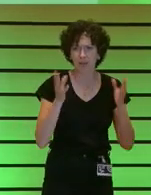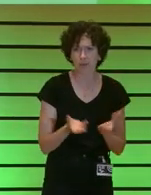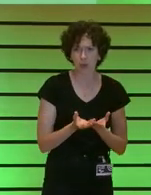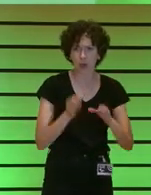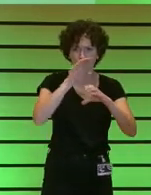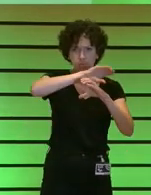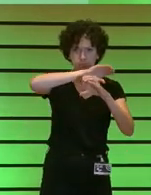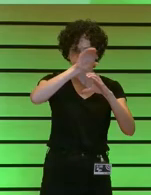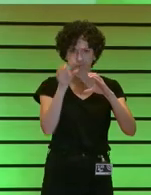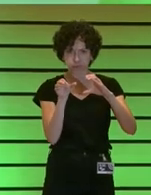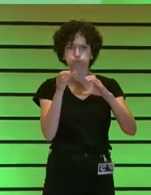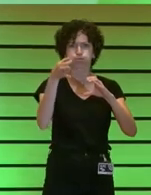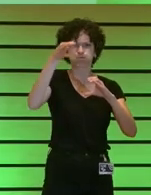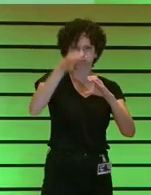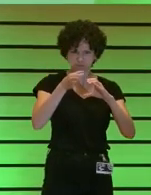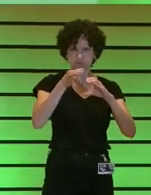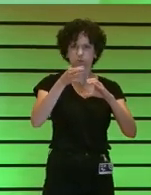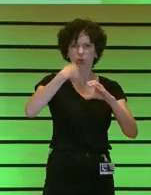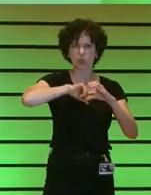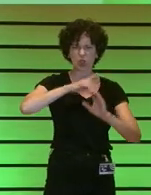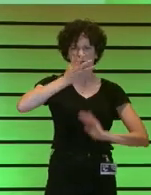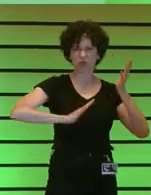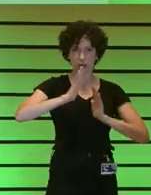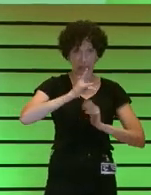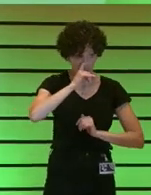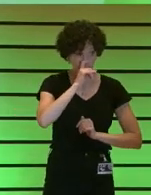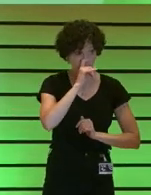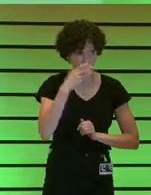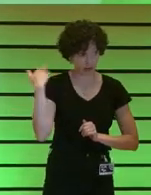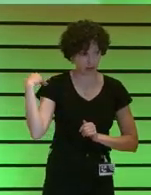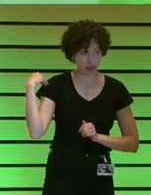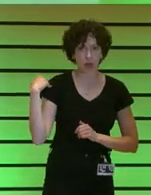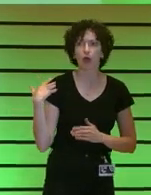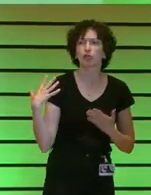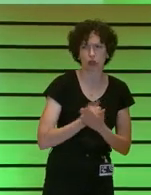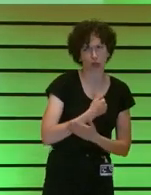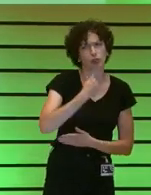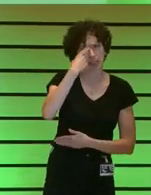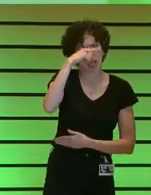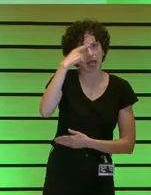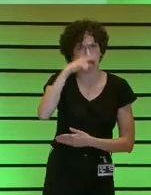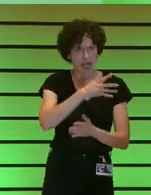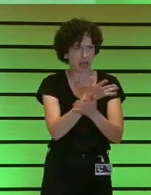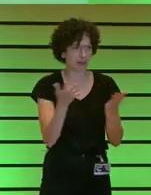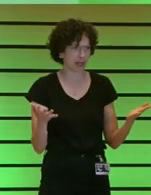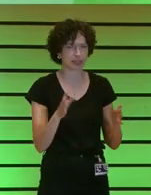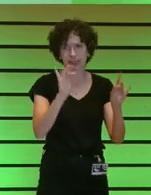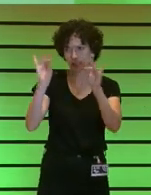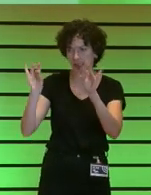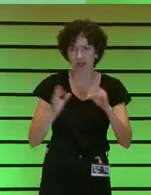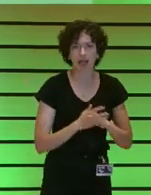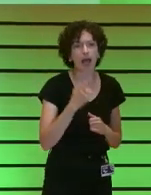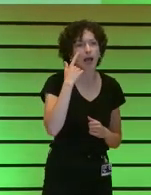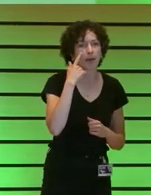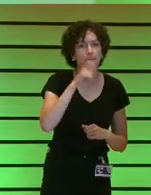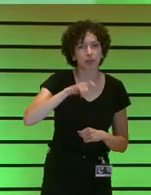un agujero gigantesco que se había abierto que nos íbamos a achicharrar os acordáis todo el mundo sabe esto verdad vale que levante